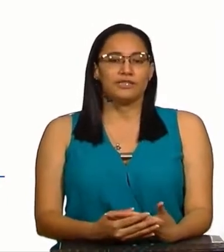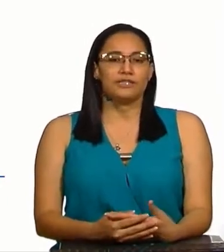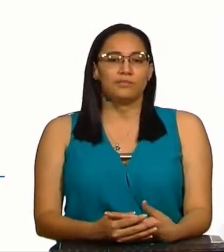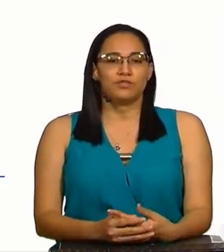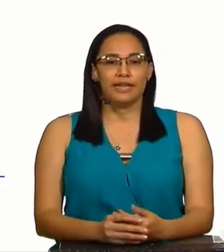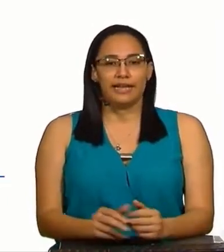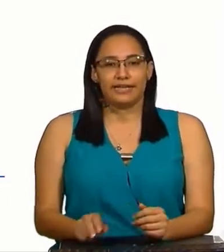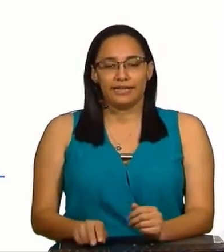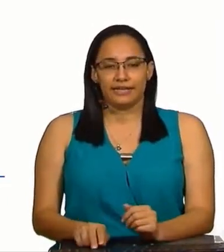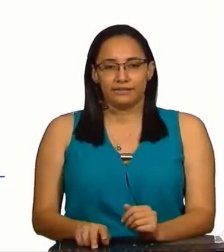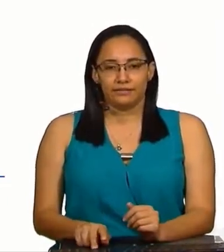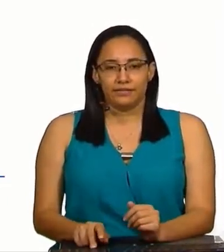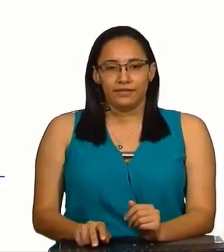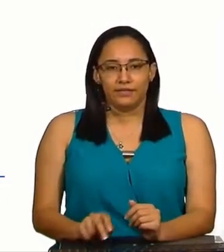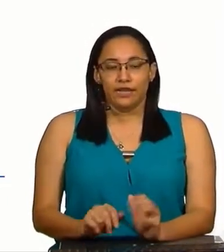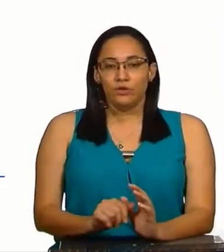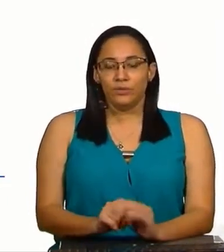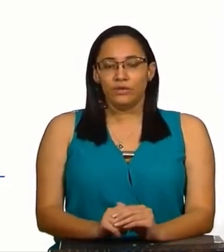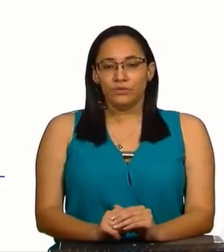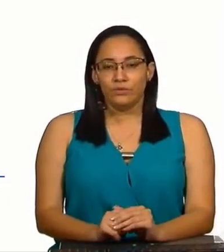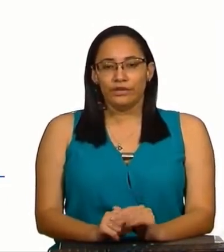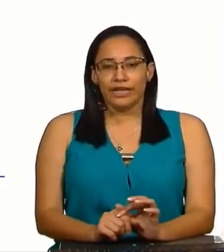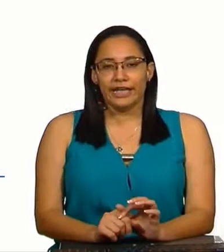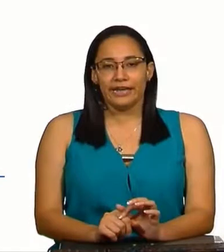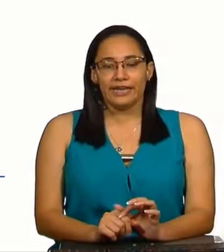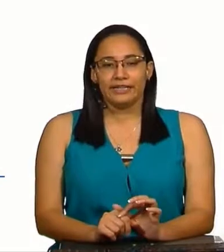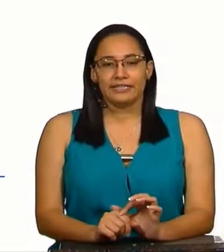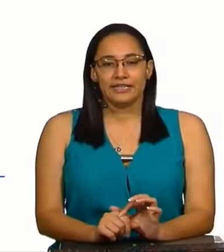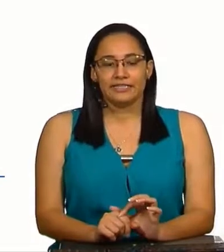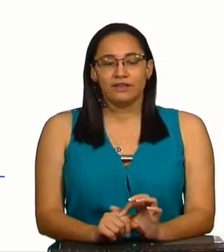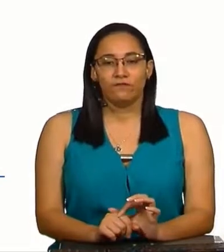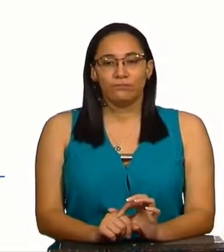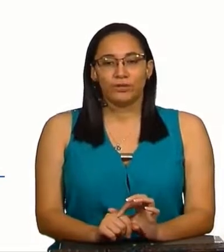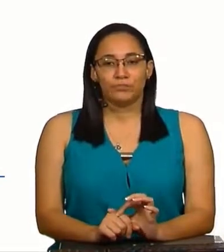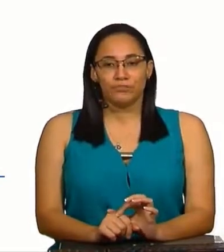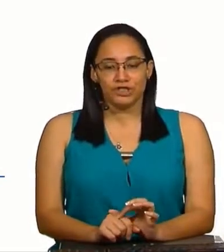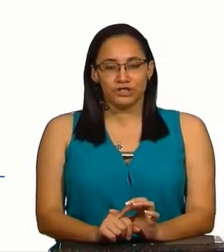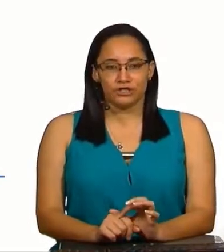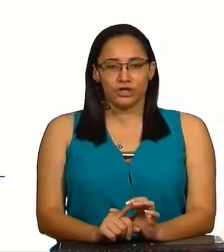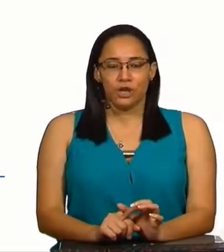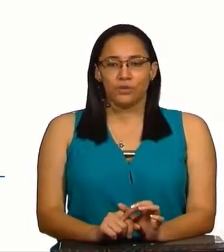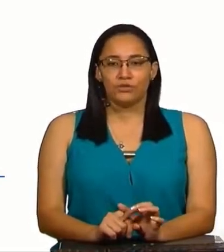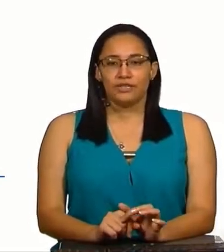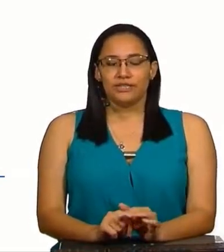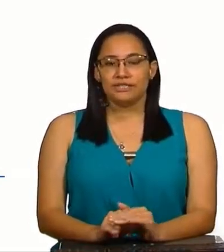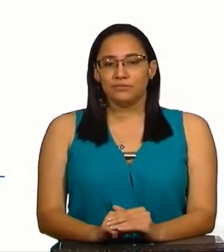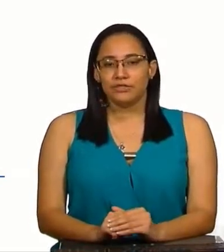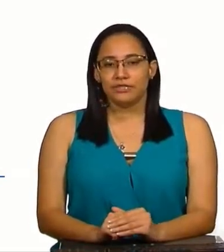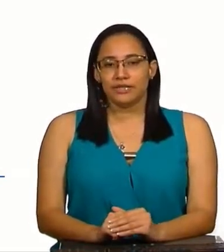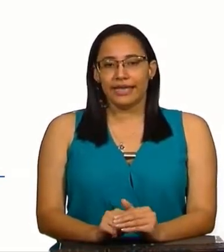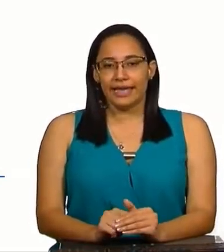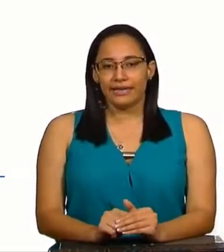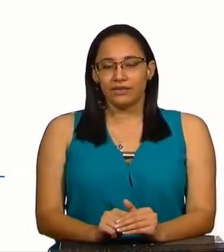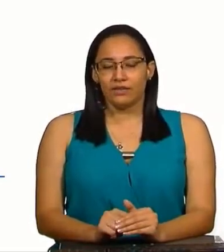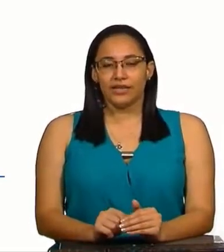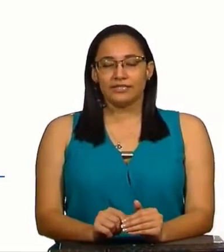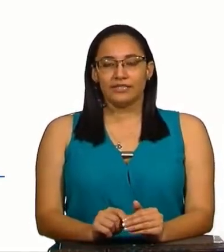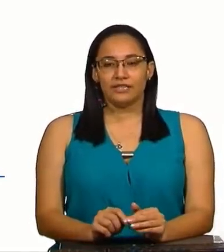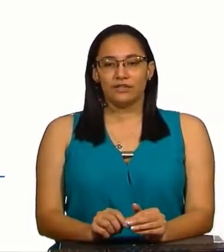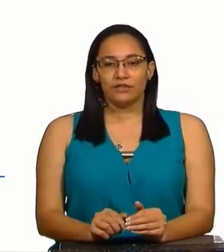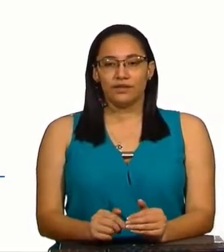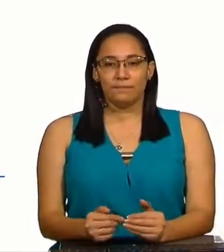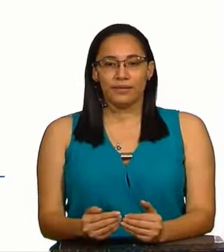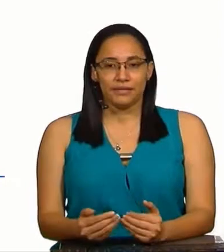de que utilizamos el can. El número uno, can in the sense of permission. Cuando utilizamos can en